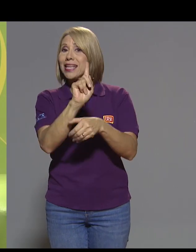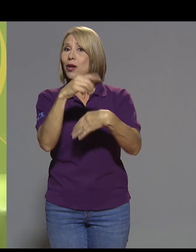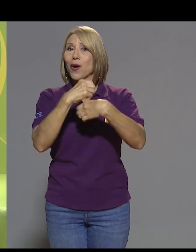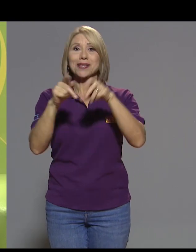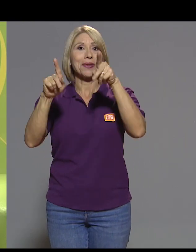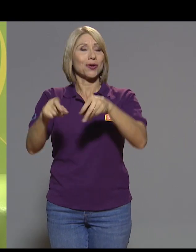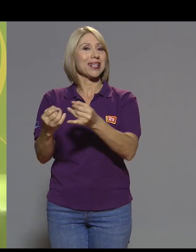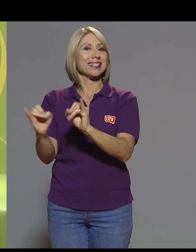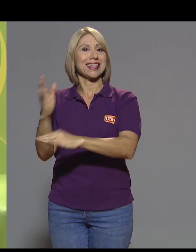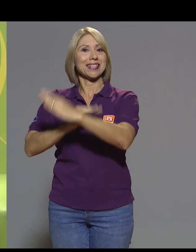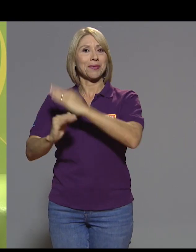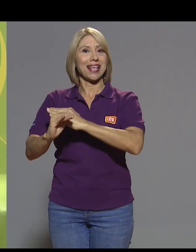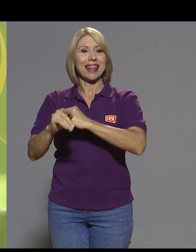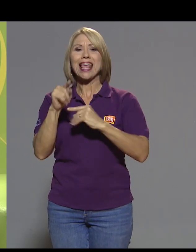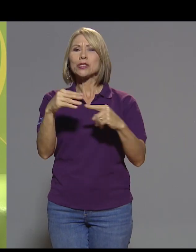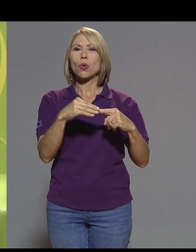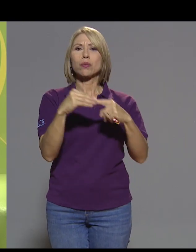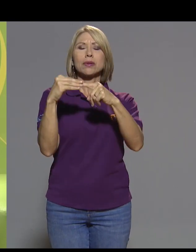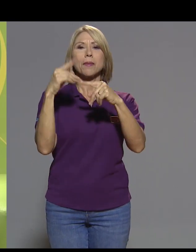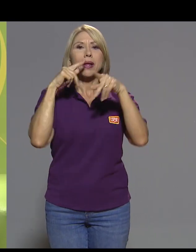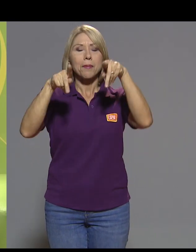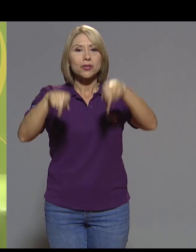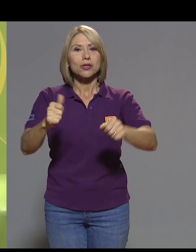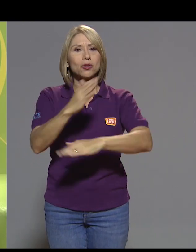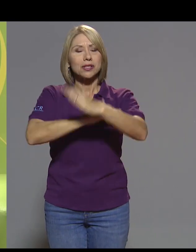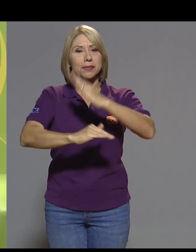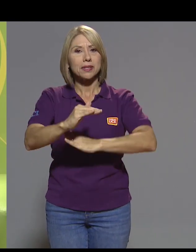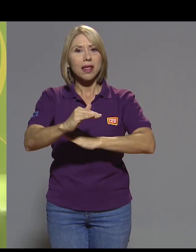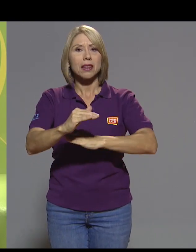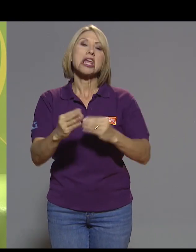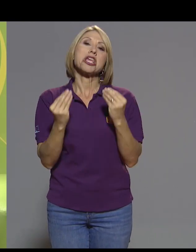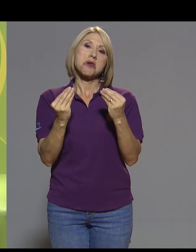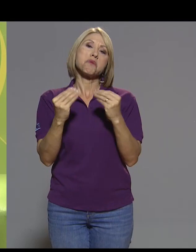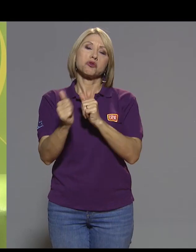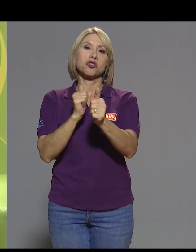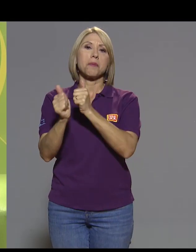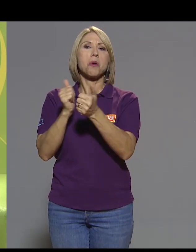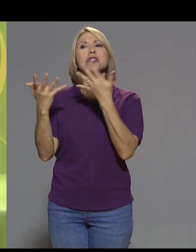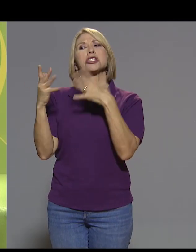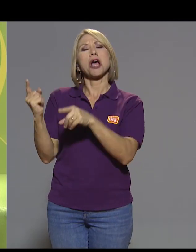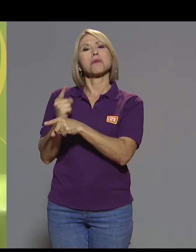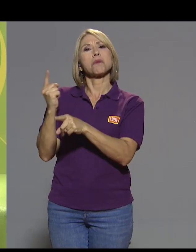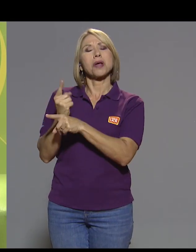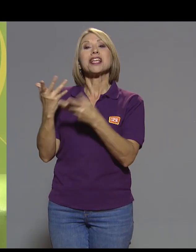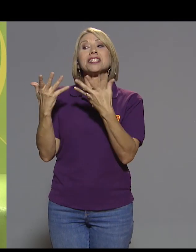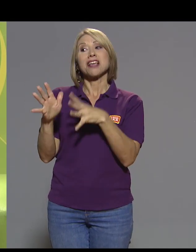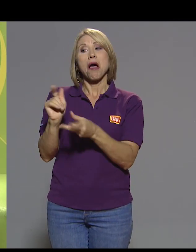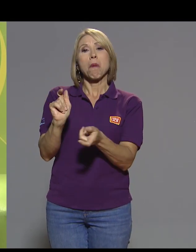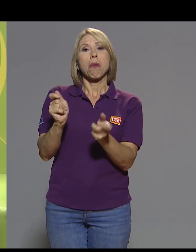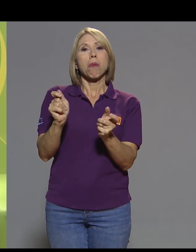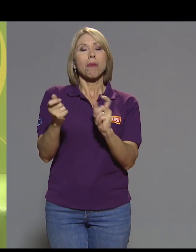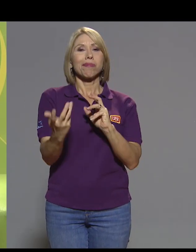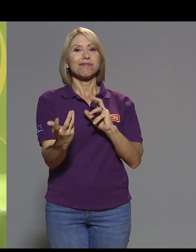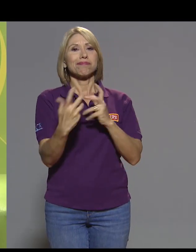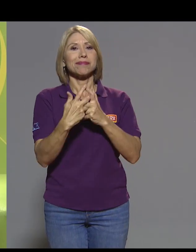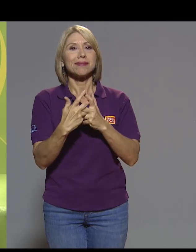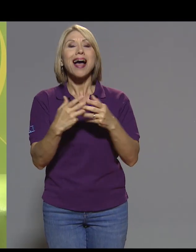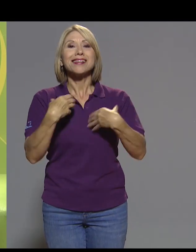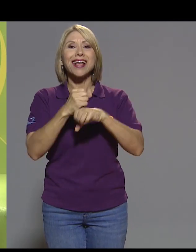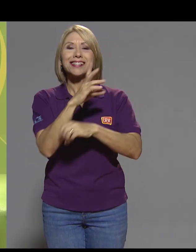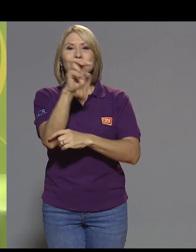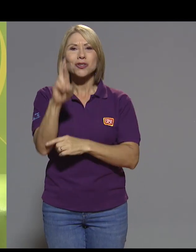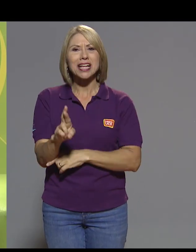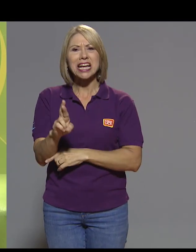específicamente para personas con discapacidad y muchos de los deportes convencionales que ya tienen su versión adaptada y que se practica en costa rica